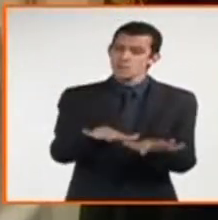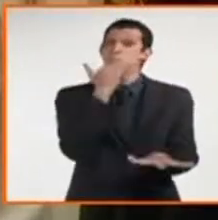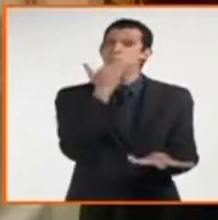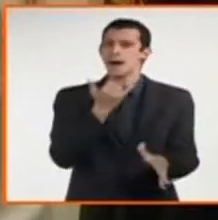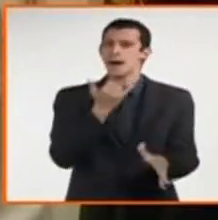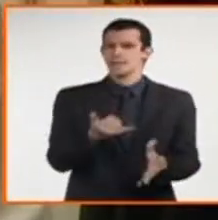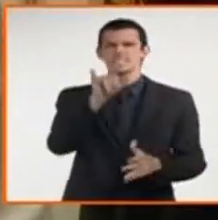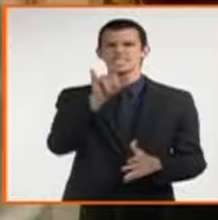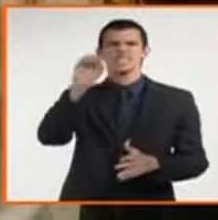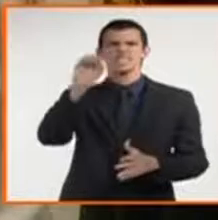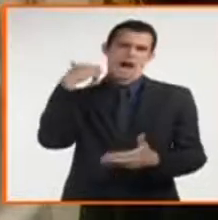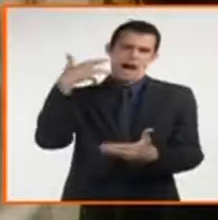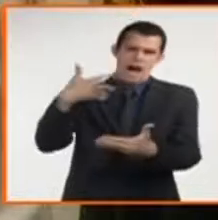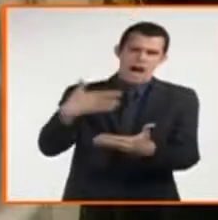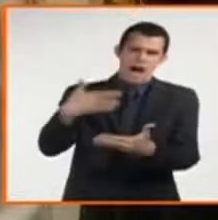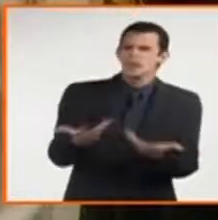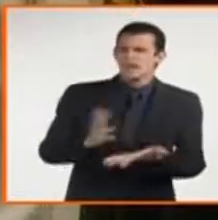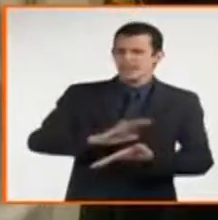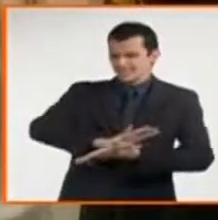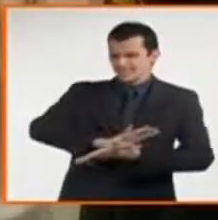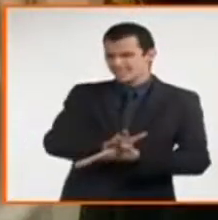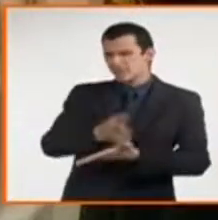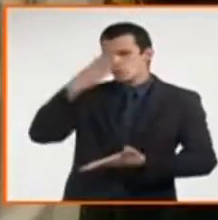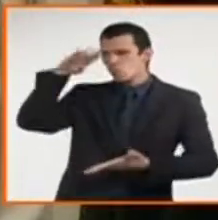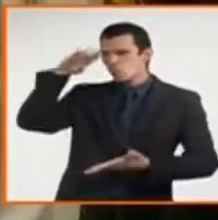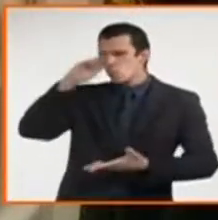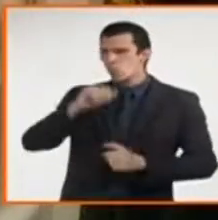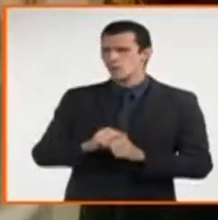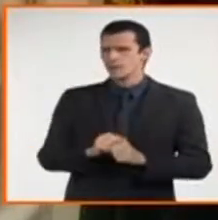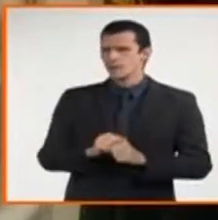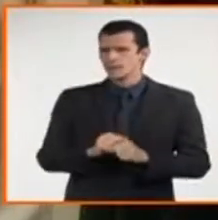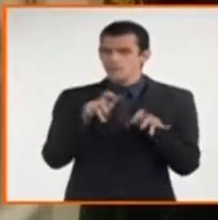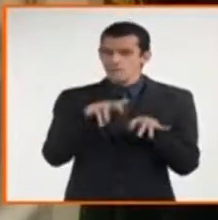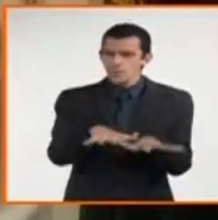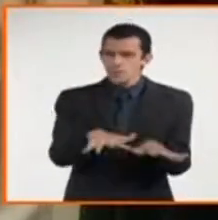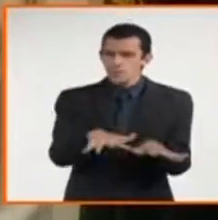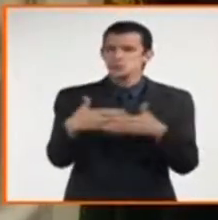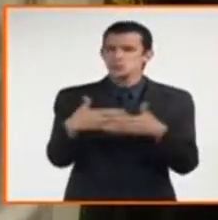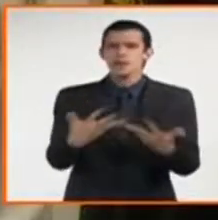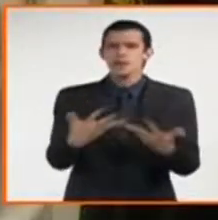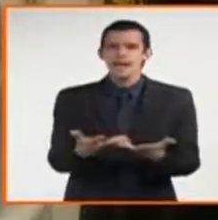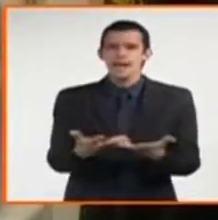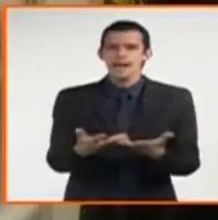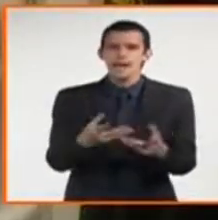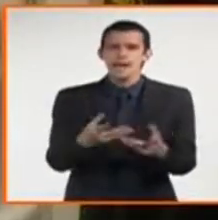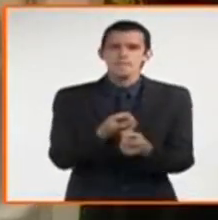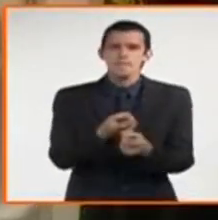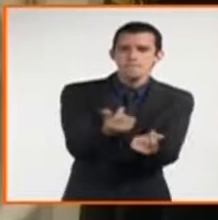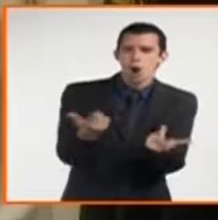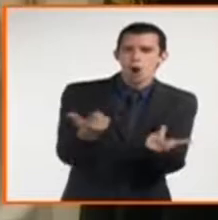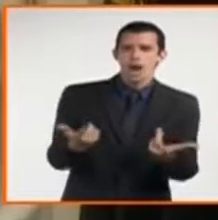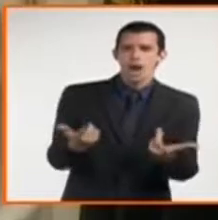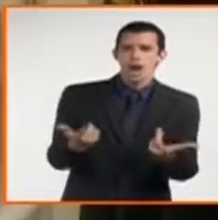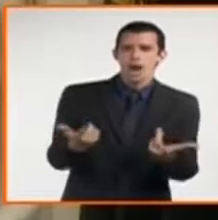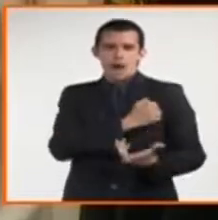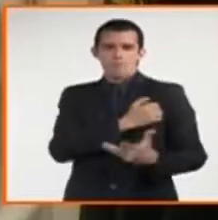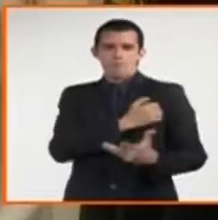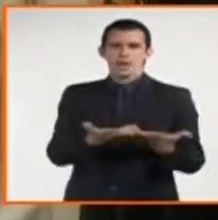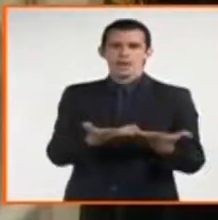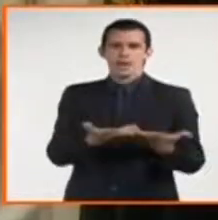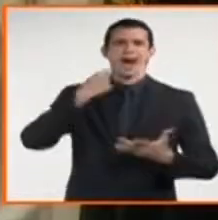República Neocolonial Burguesa, donde lo que se había impuesto precisamente era el culto a lo yanqui. Y Fidel tuvo que